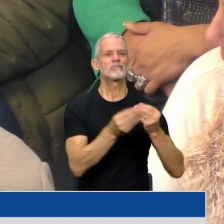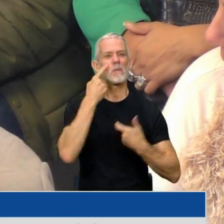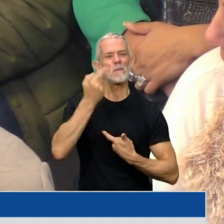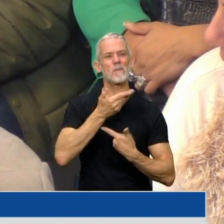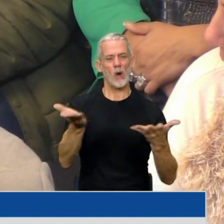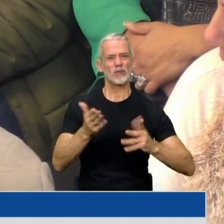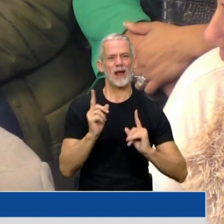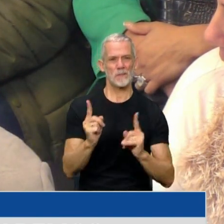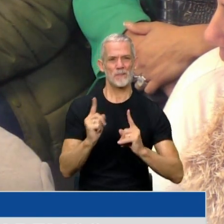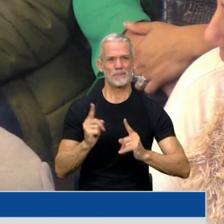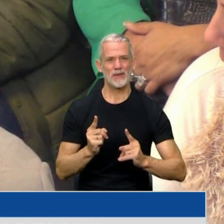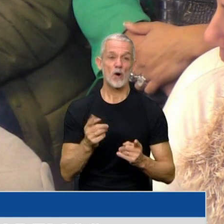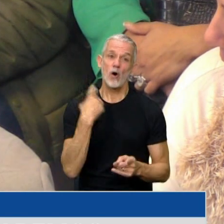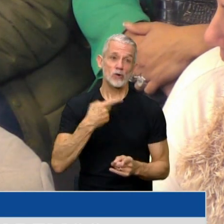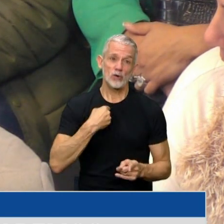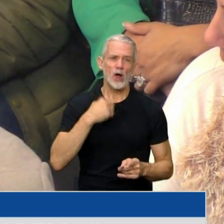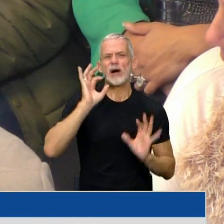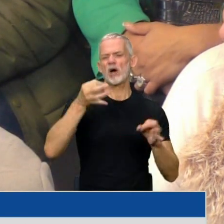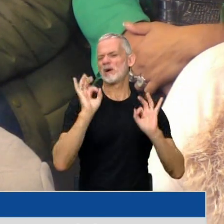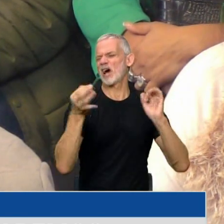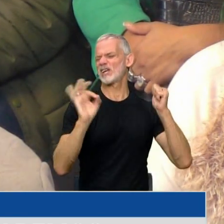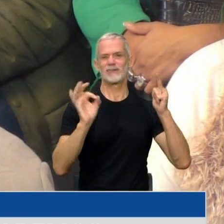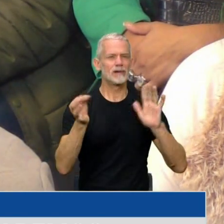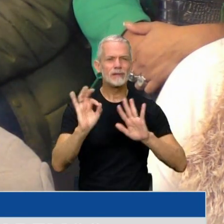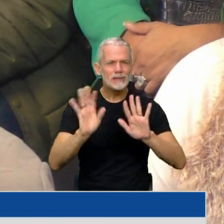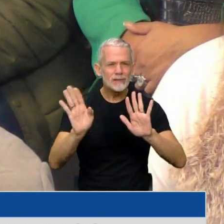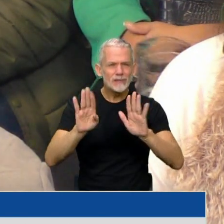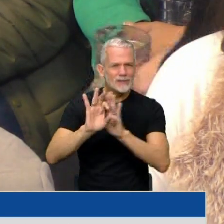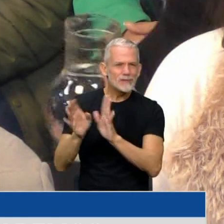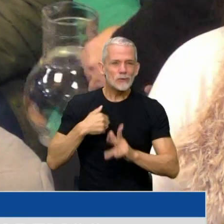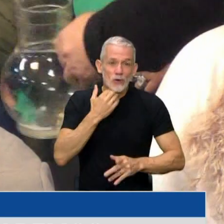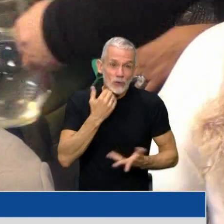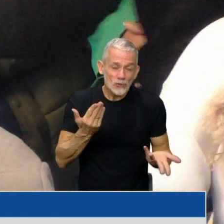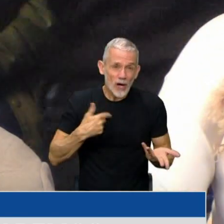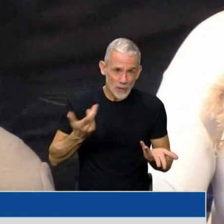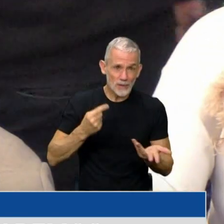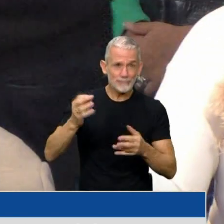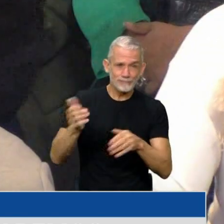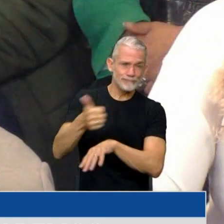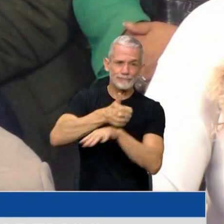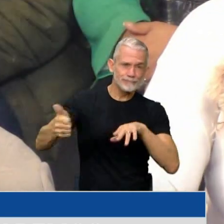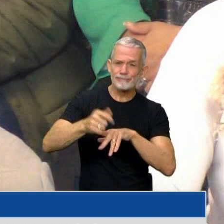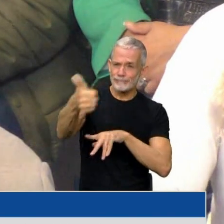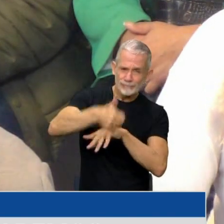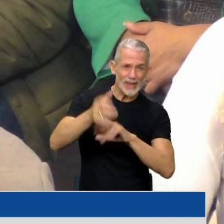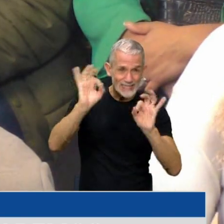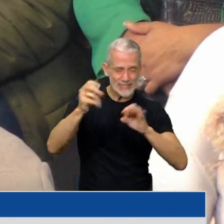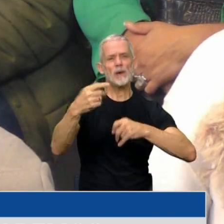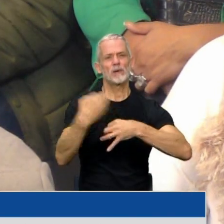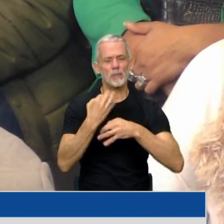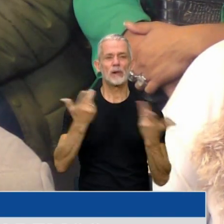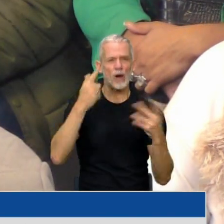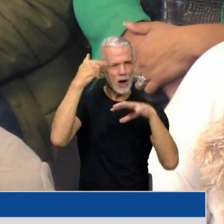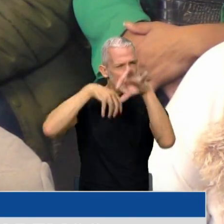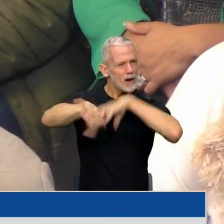mostremos que no sabemos todo y que tenemos que formarnos, aprender y ponernos en el lugar de las personas que viven con